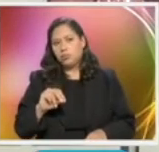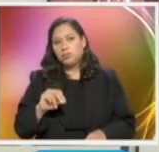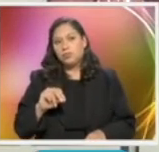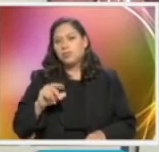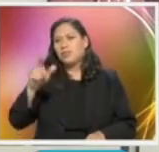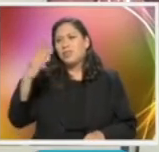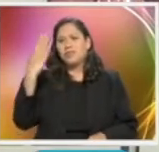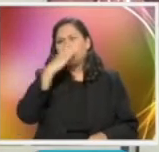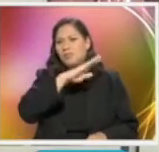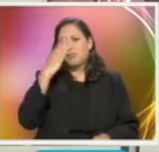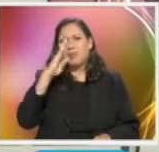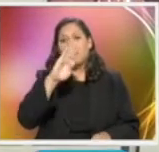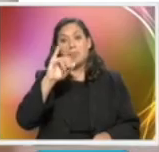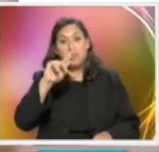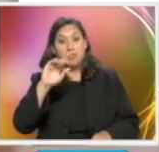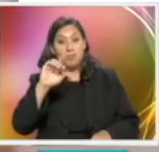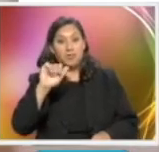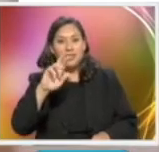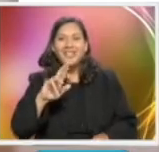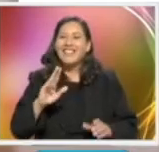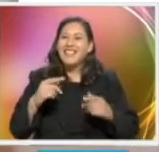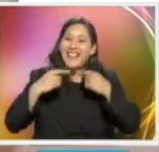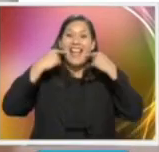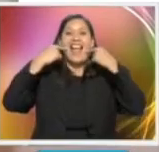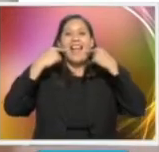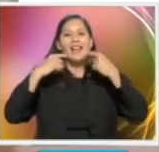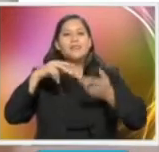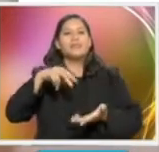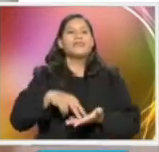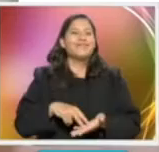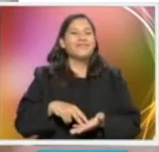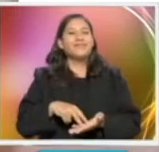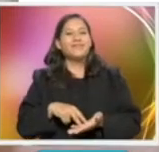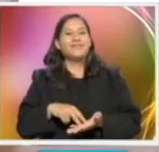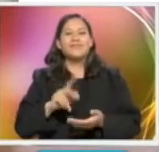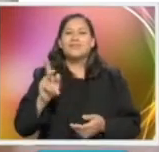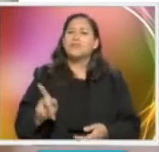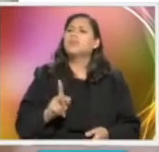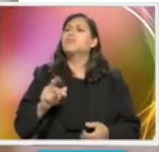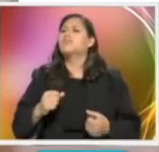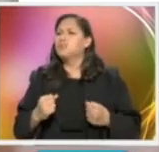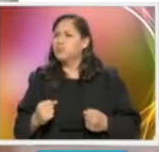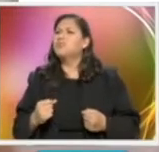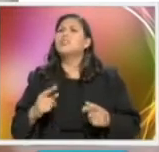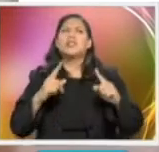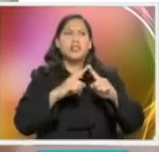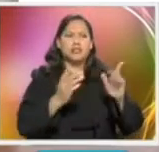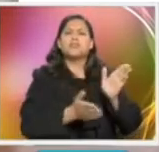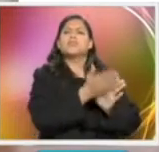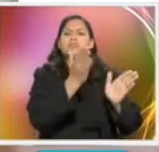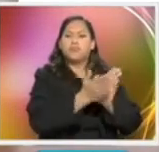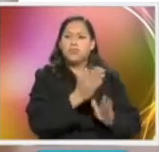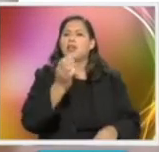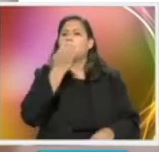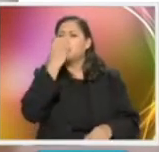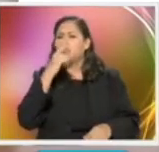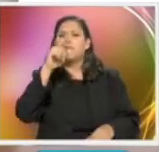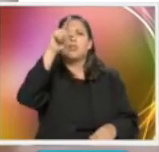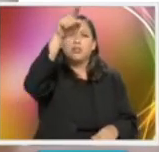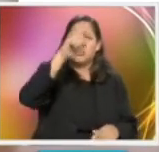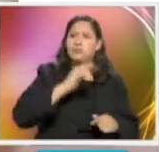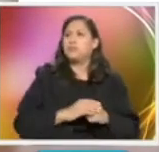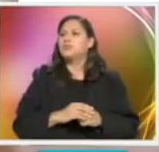como bipolar. O sea, por momentos se podría parar en un pueblo y decir, vamos a construir una iglesia, sí, una escuela por